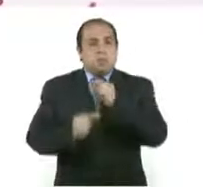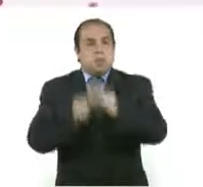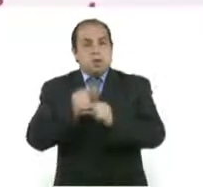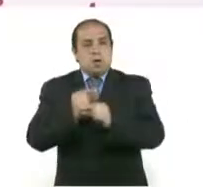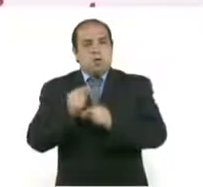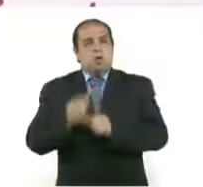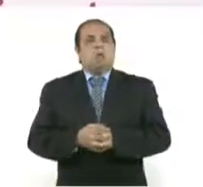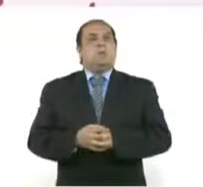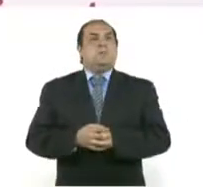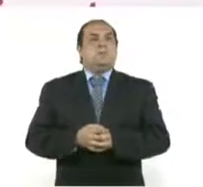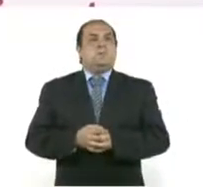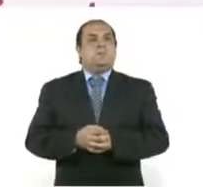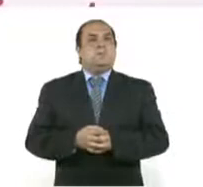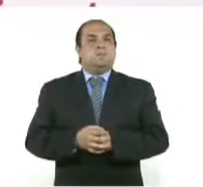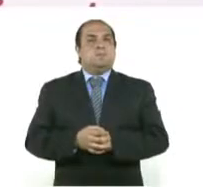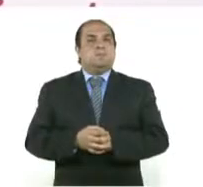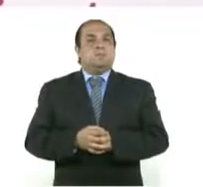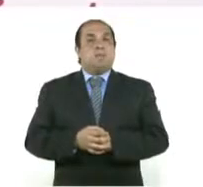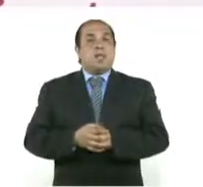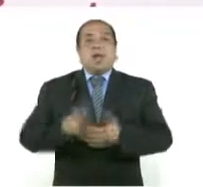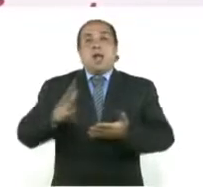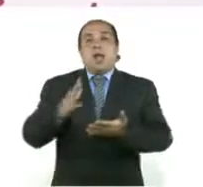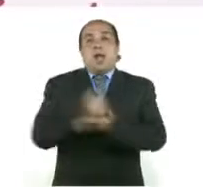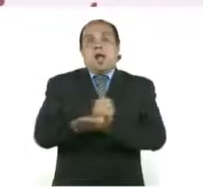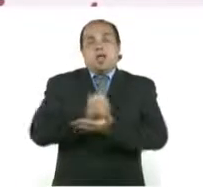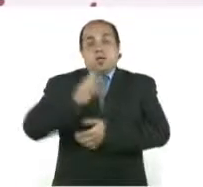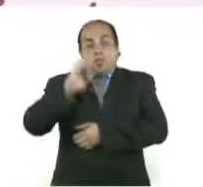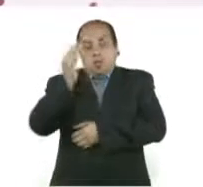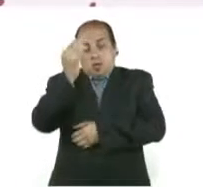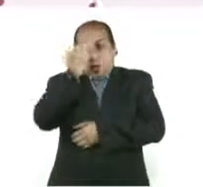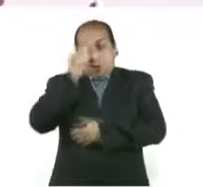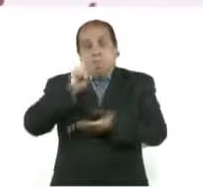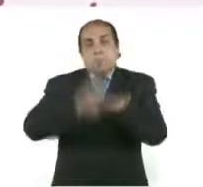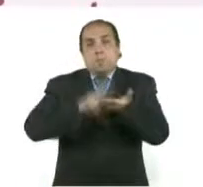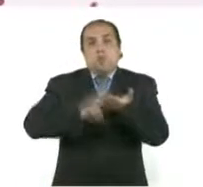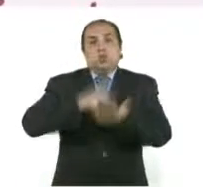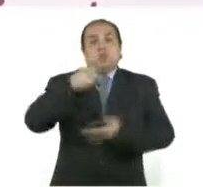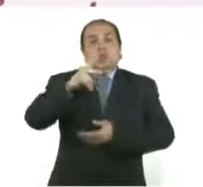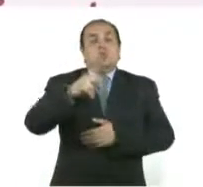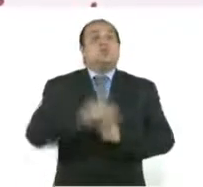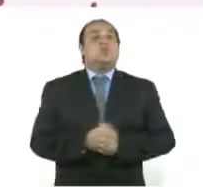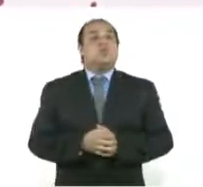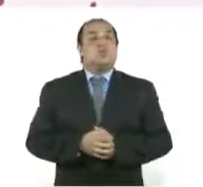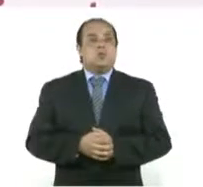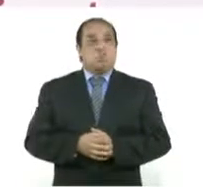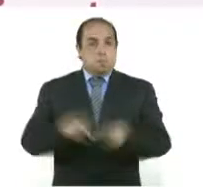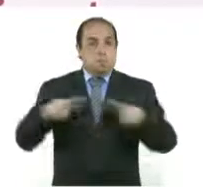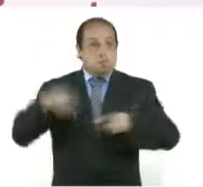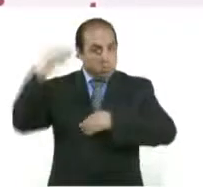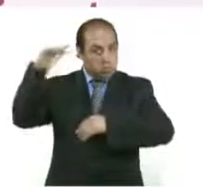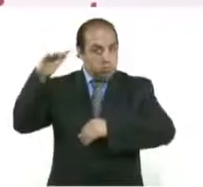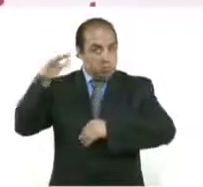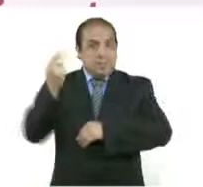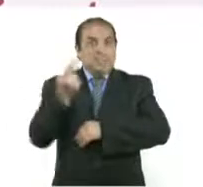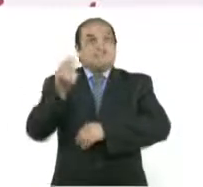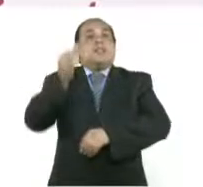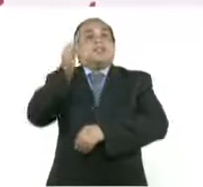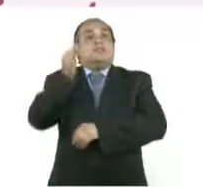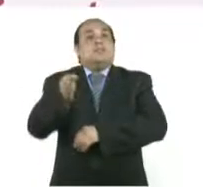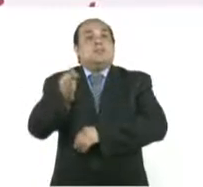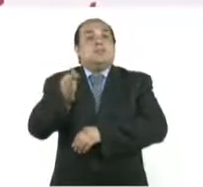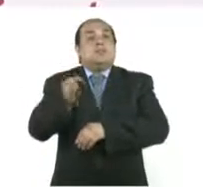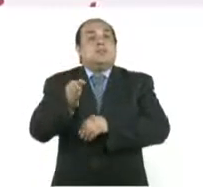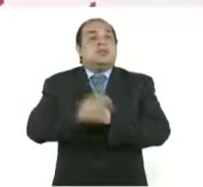terreno en el reconocimiento a su valía y a sus aportaciones, debemos aceptar que aún hay personas